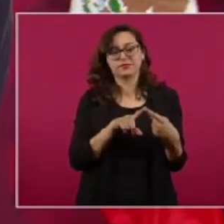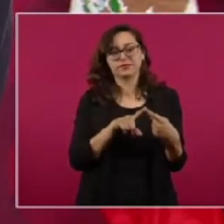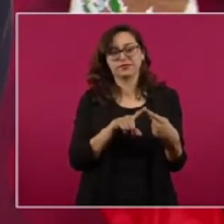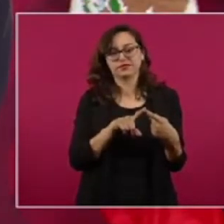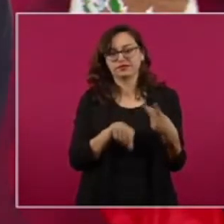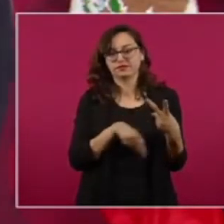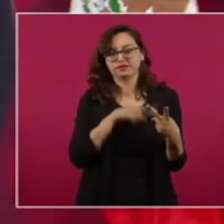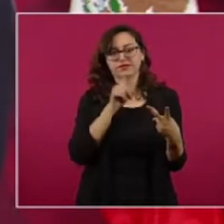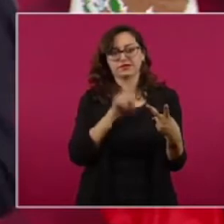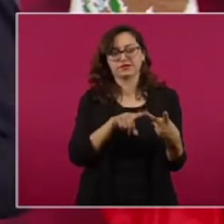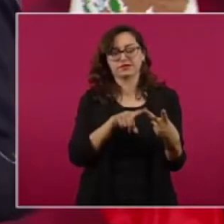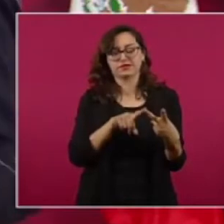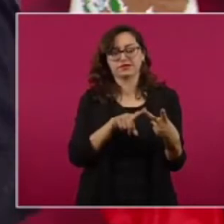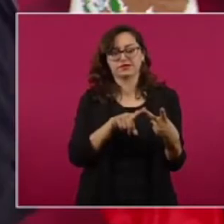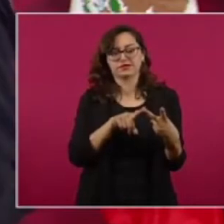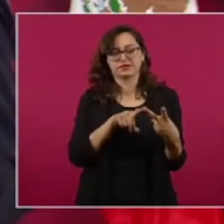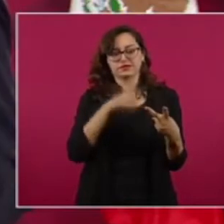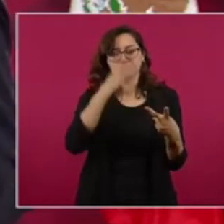no quiere